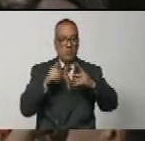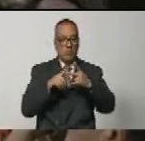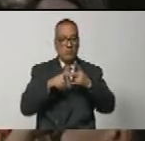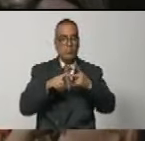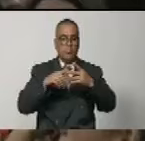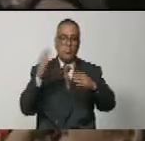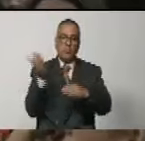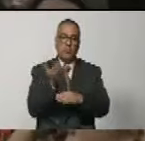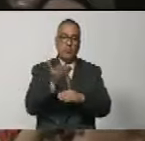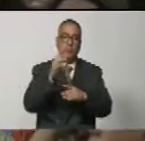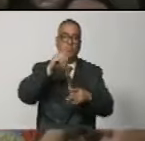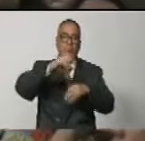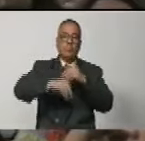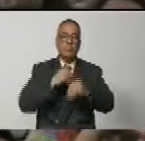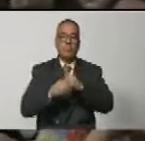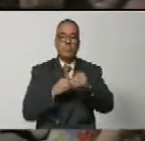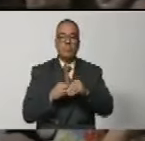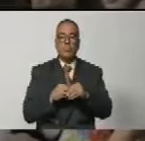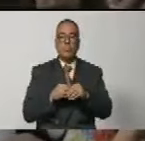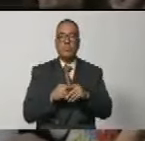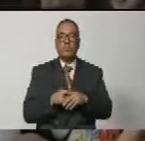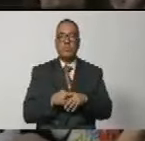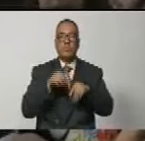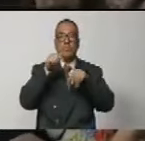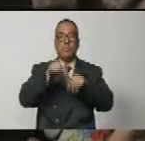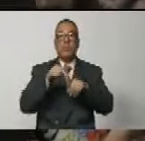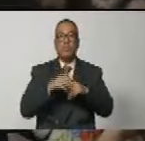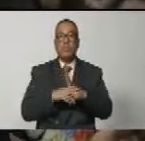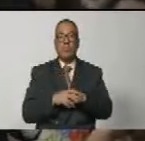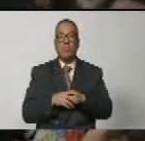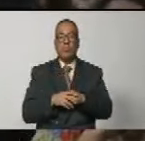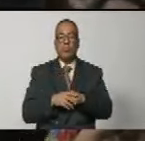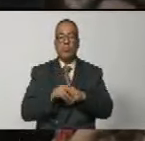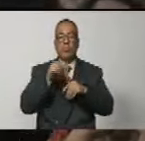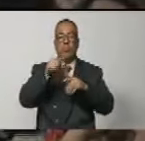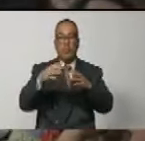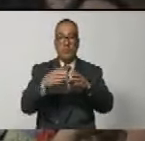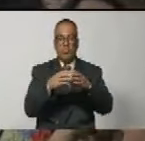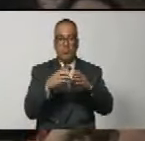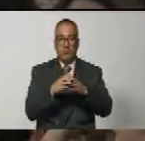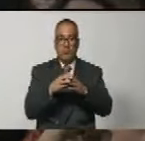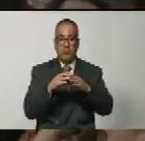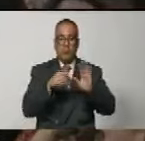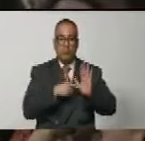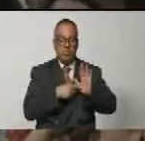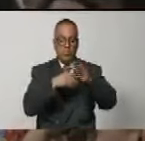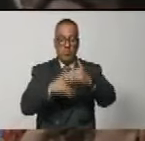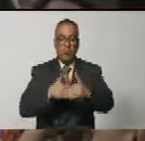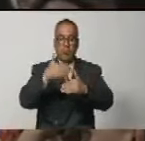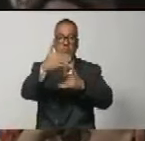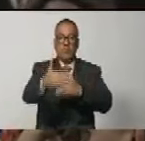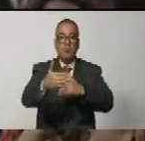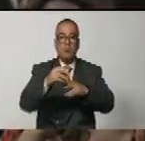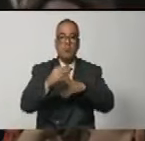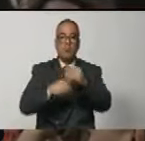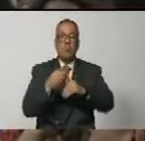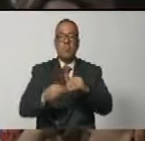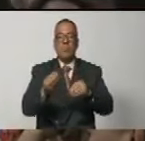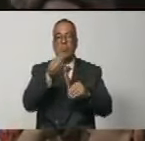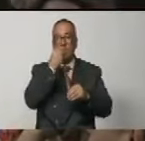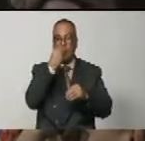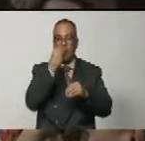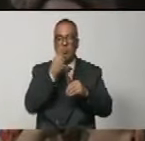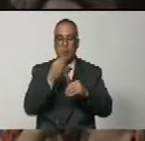unas sanciones, por unas medidas coercitivas unilaterales. Este sector salió adelante llevando proteína